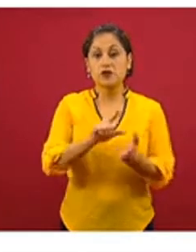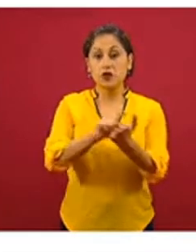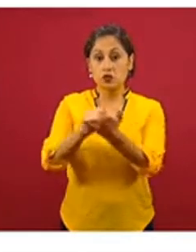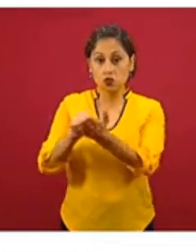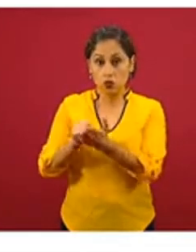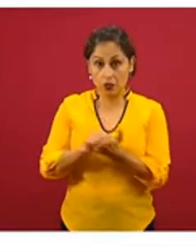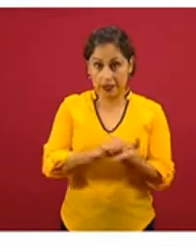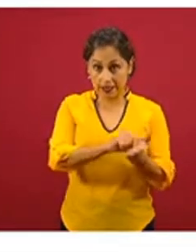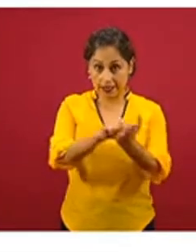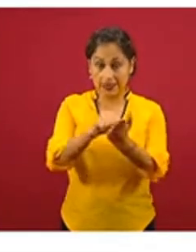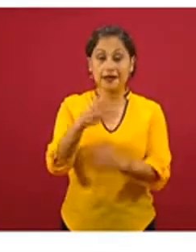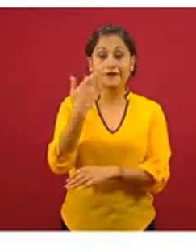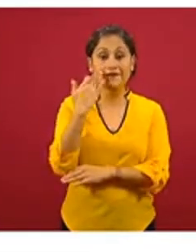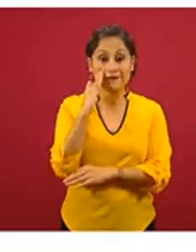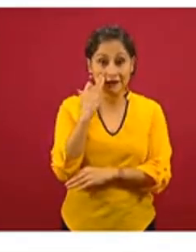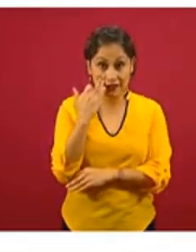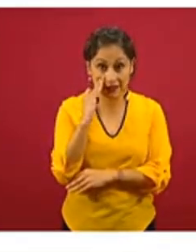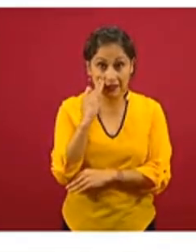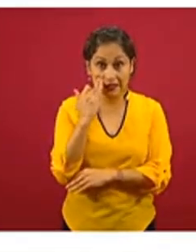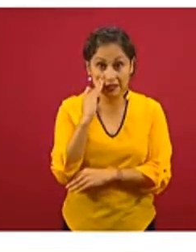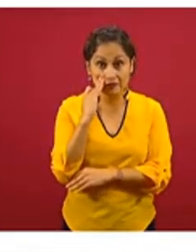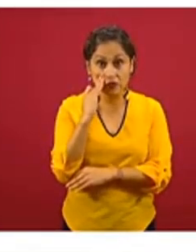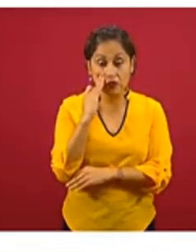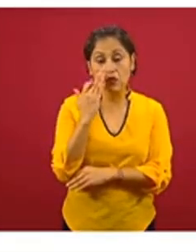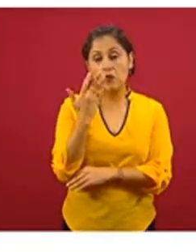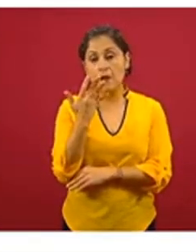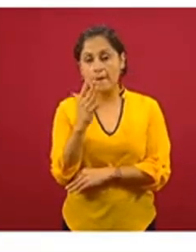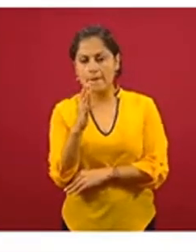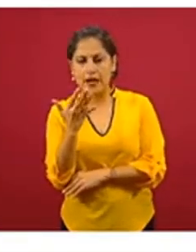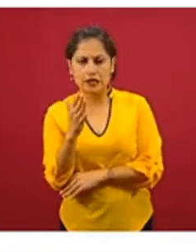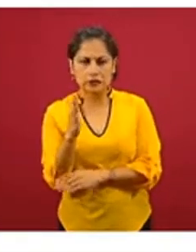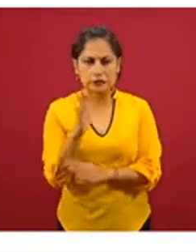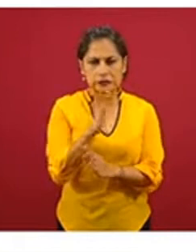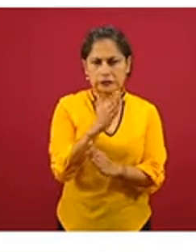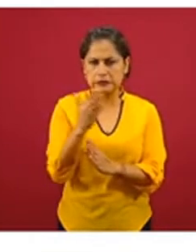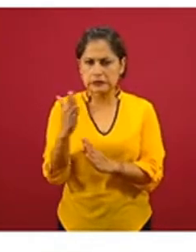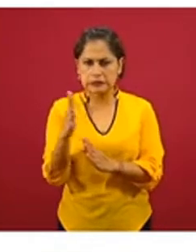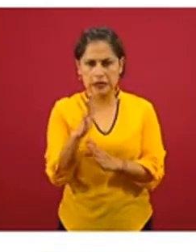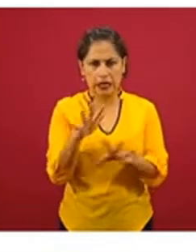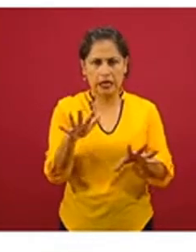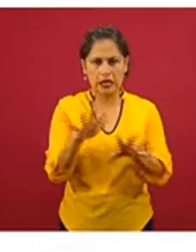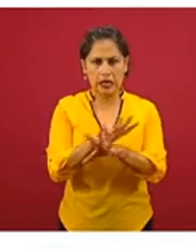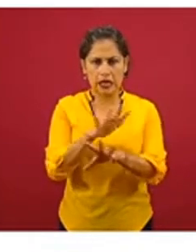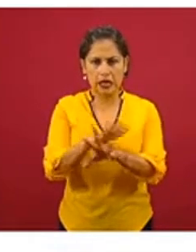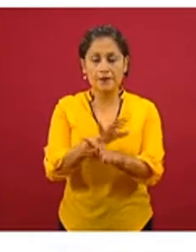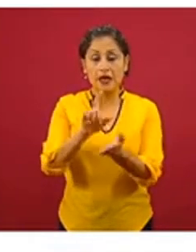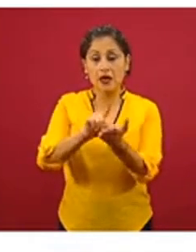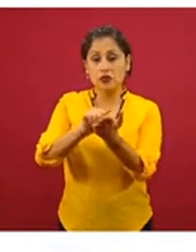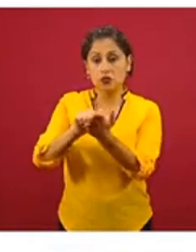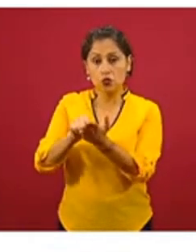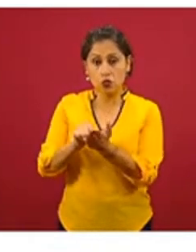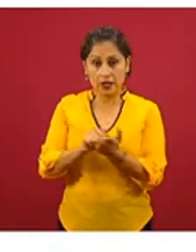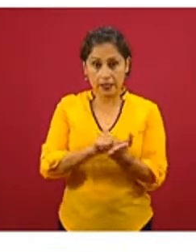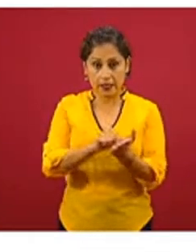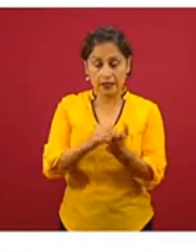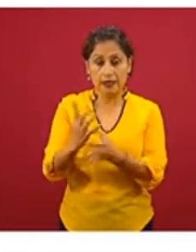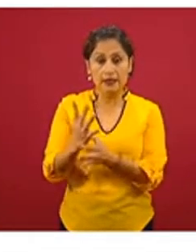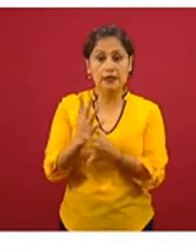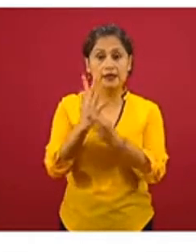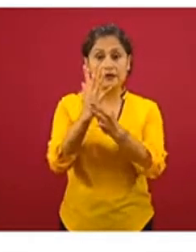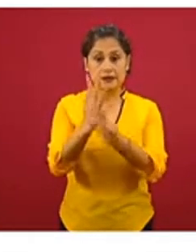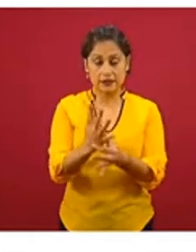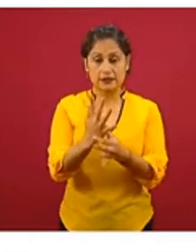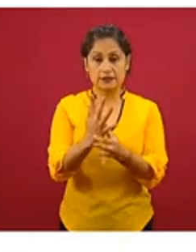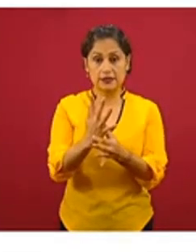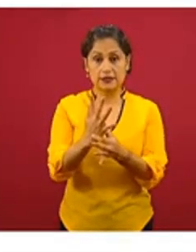de Facebook hay un movimiento un poco más errático y de Twitter por encima de la meta que